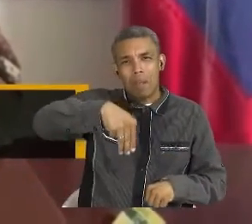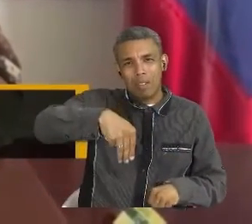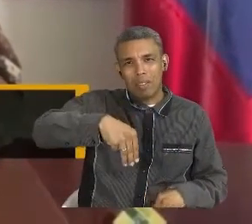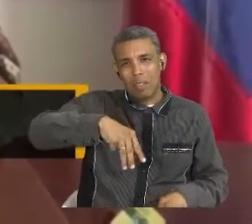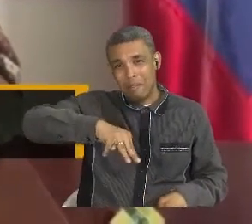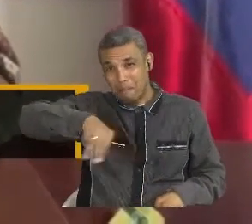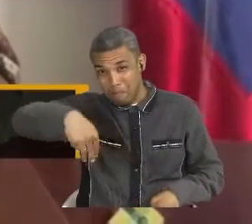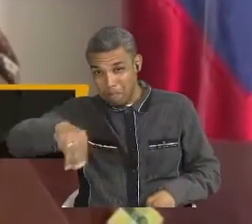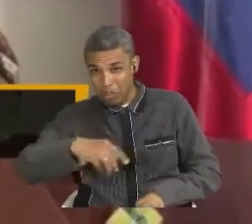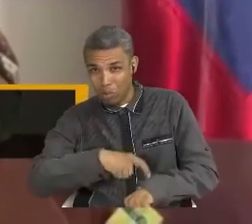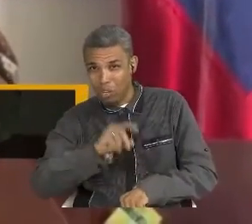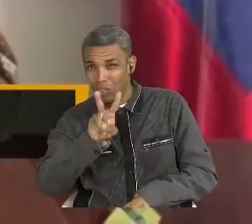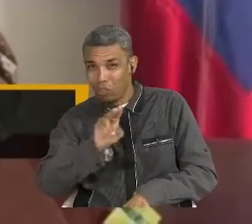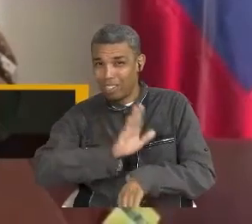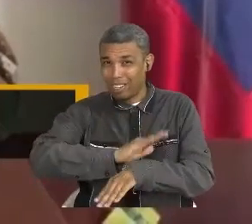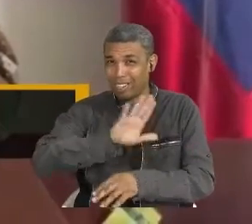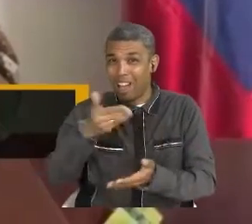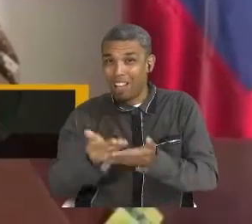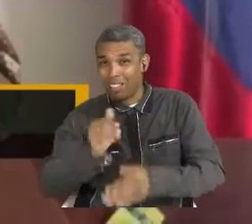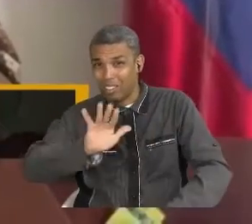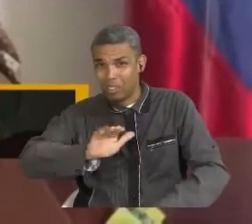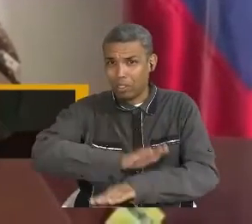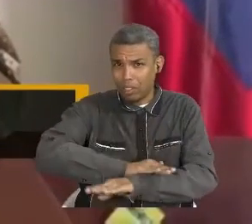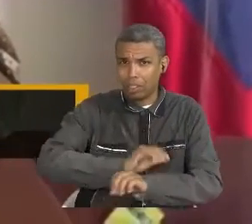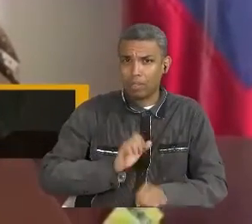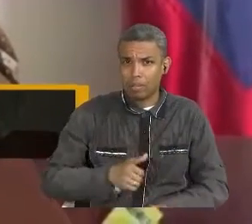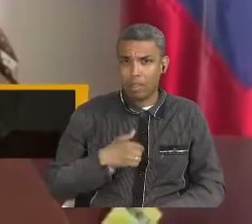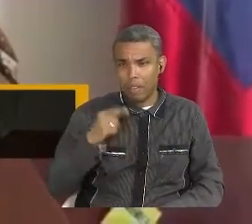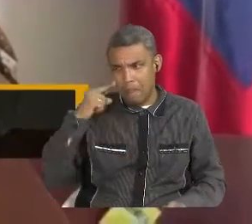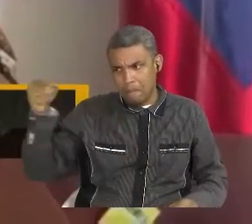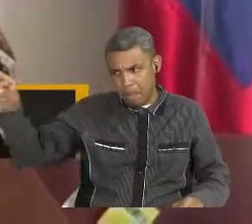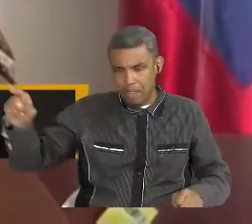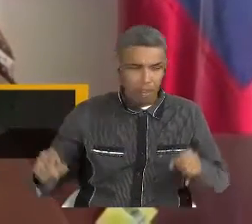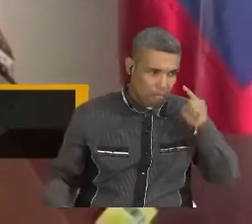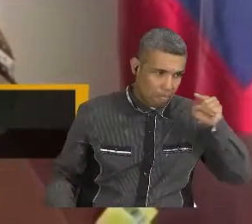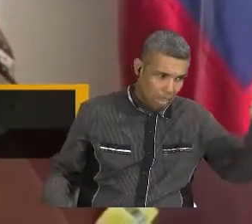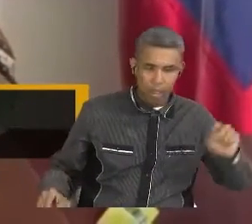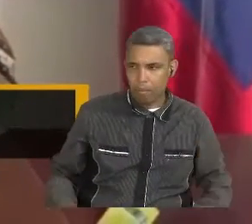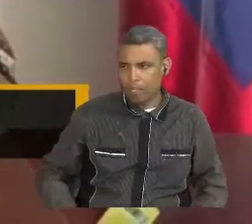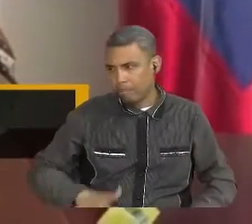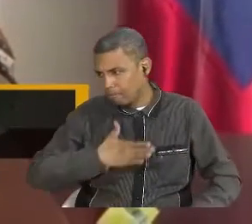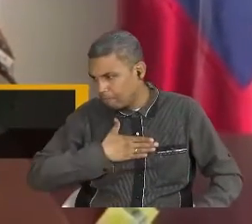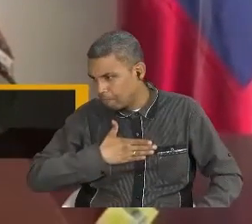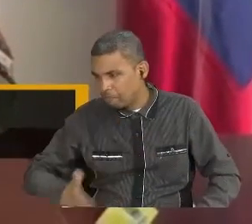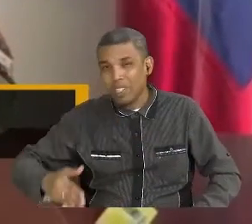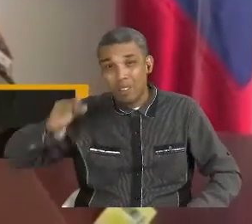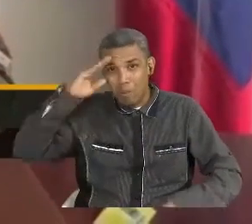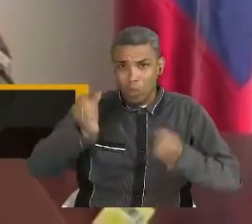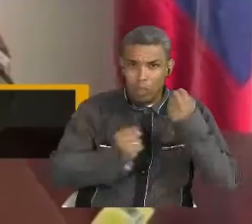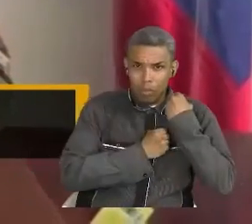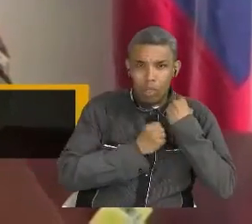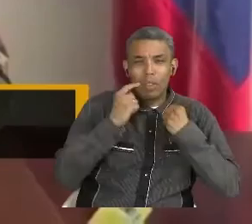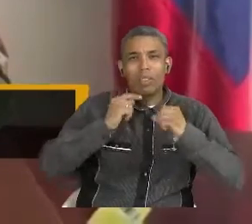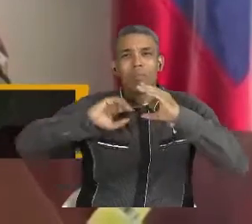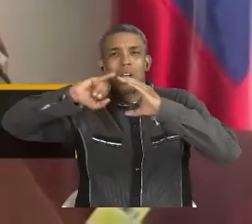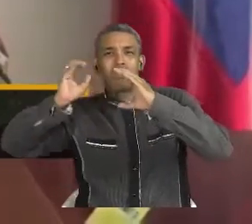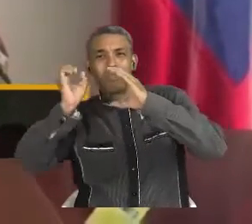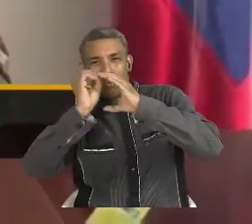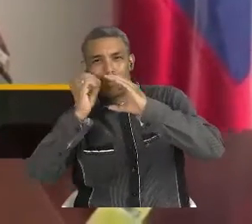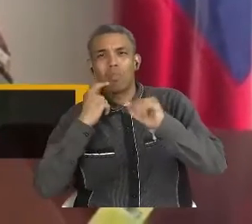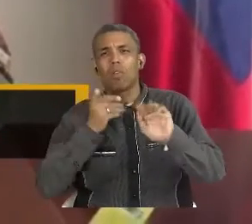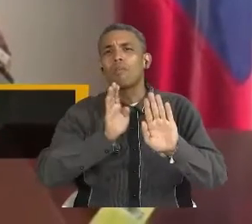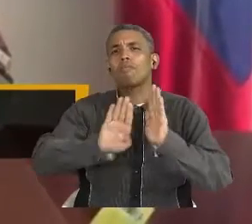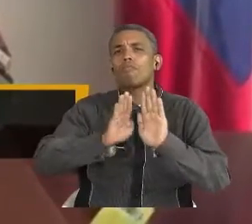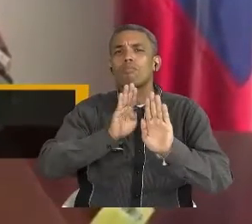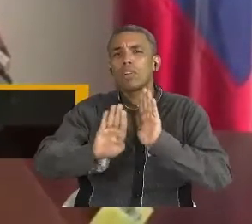tarde a 5 de la tarde un personal en la puerta 3 del Centro Comercial San Silvestre con